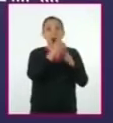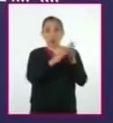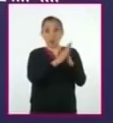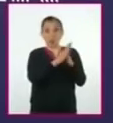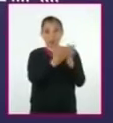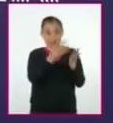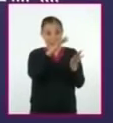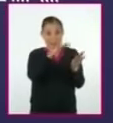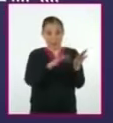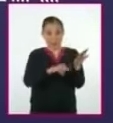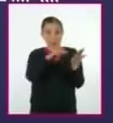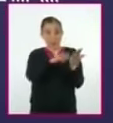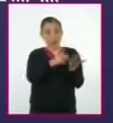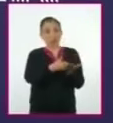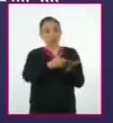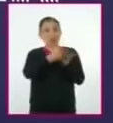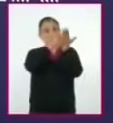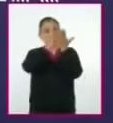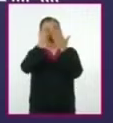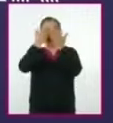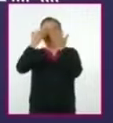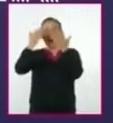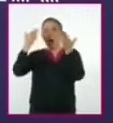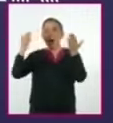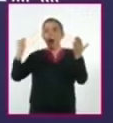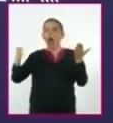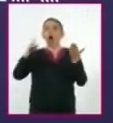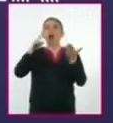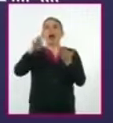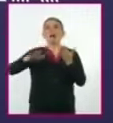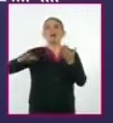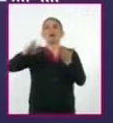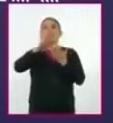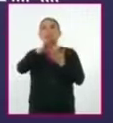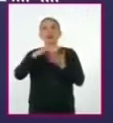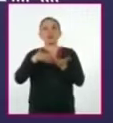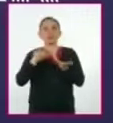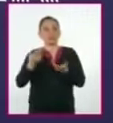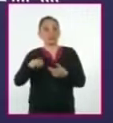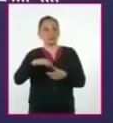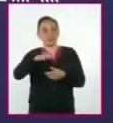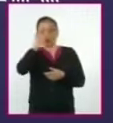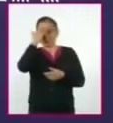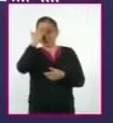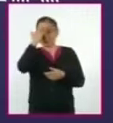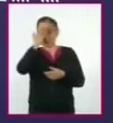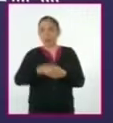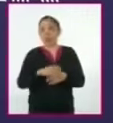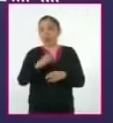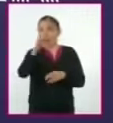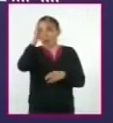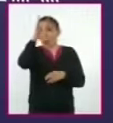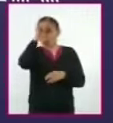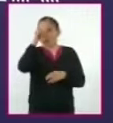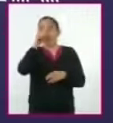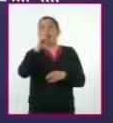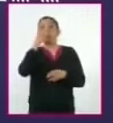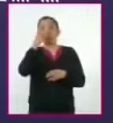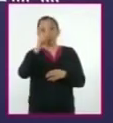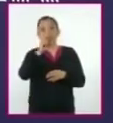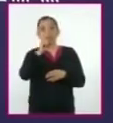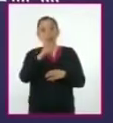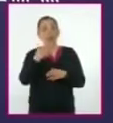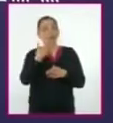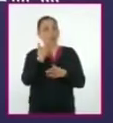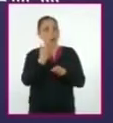literarias que nos permitirá ampliar aún más el universo de las letras. Recuerden que además de aprender, es un